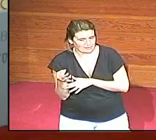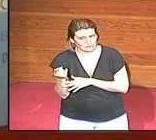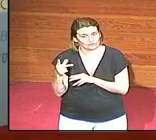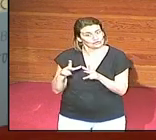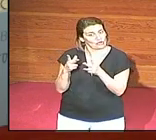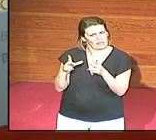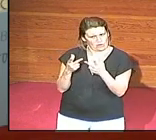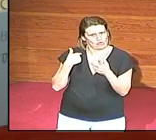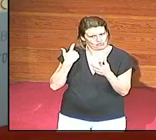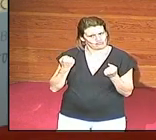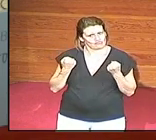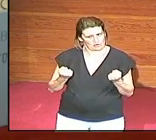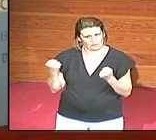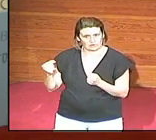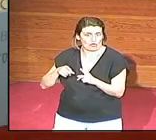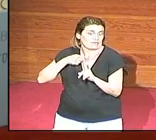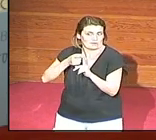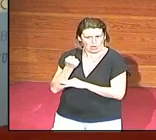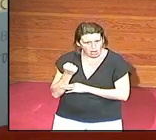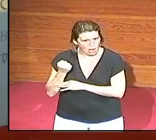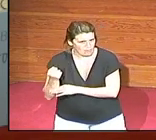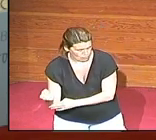muy fuerte de apoyo